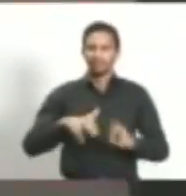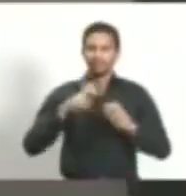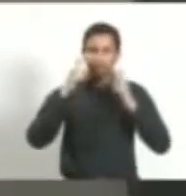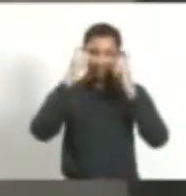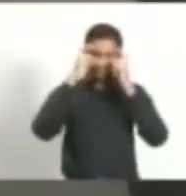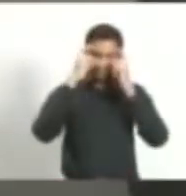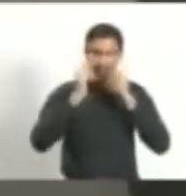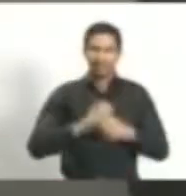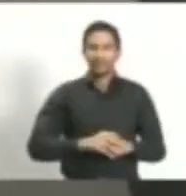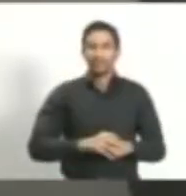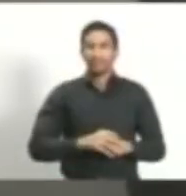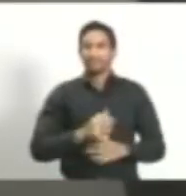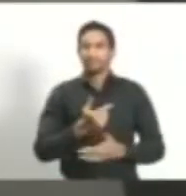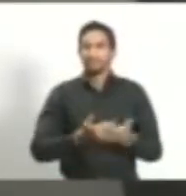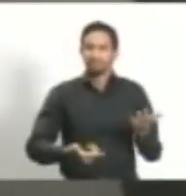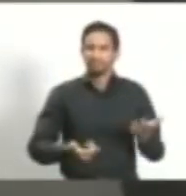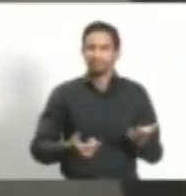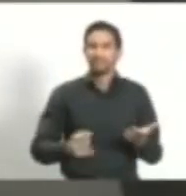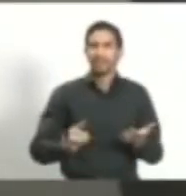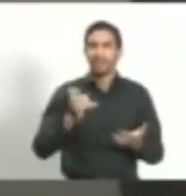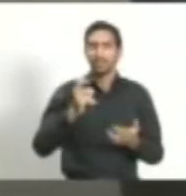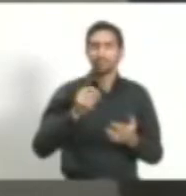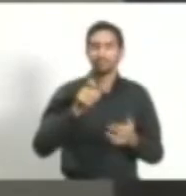deben tener frente a la